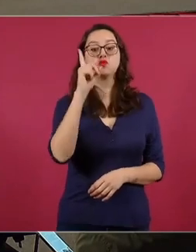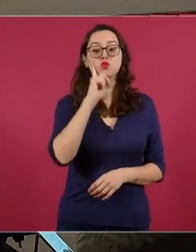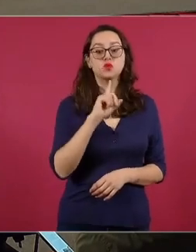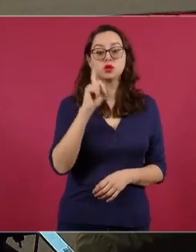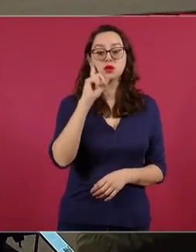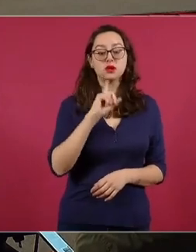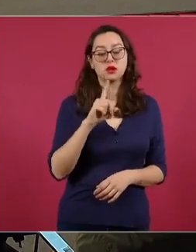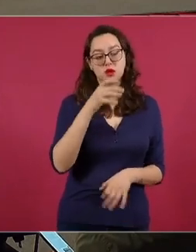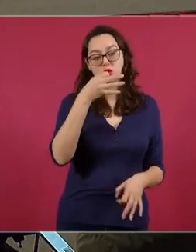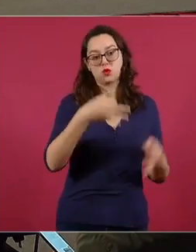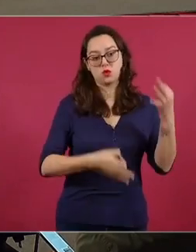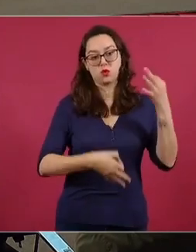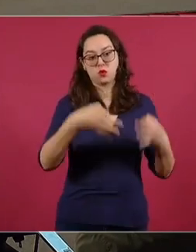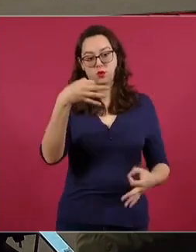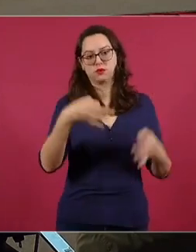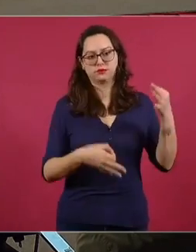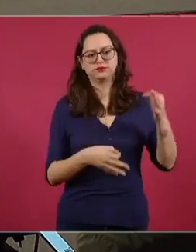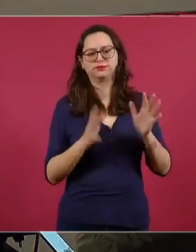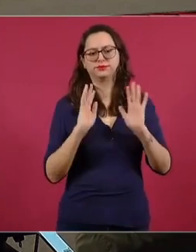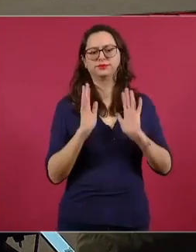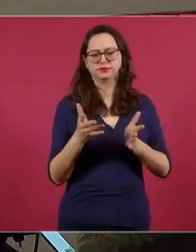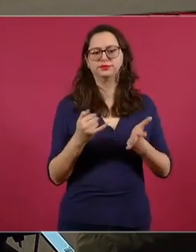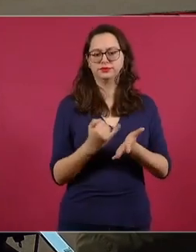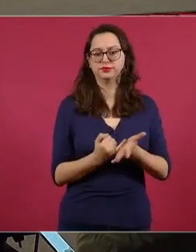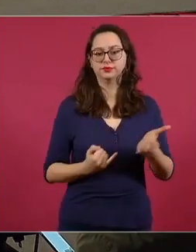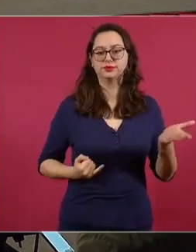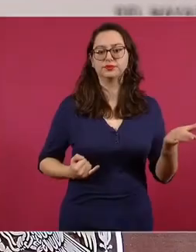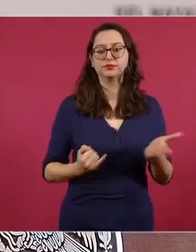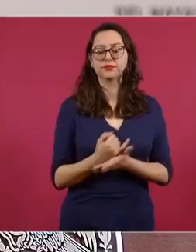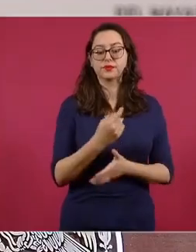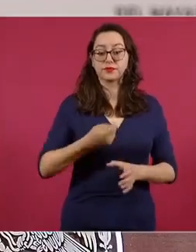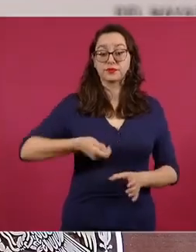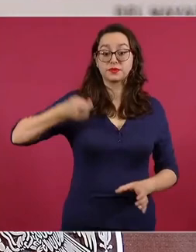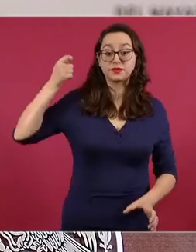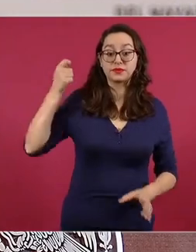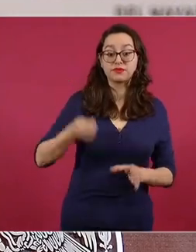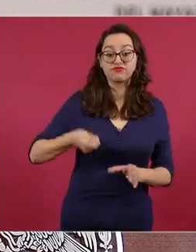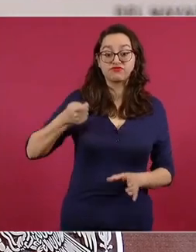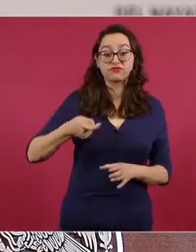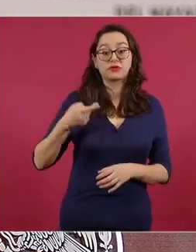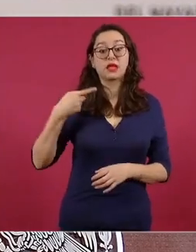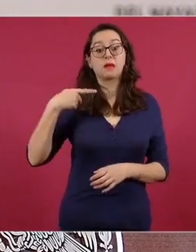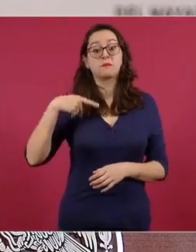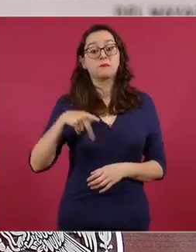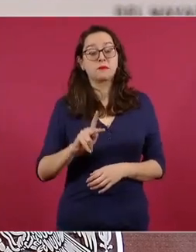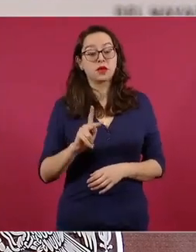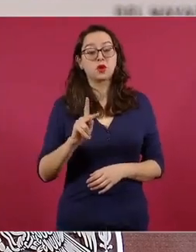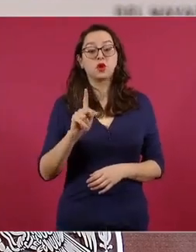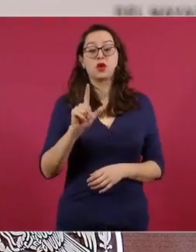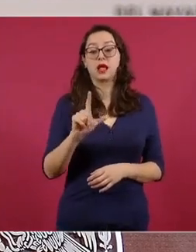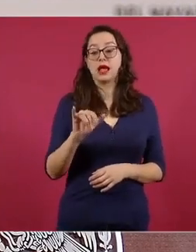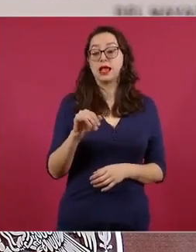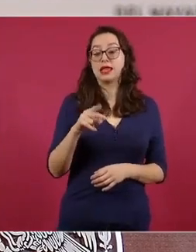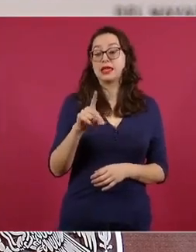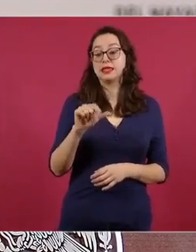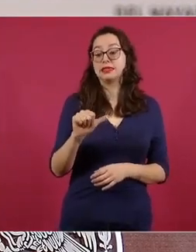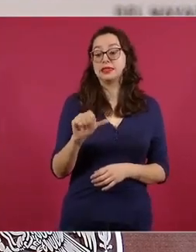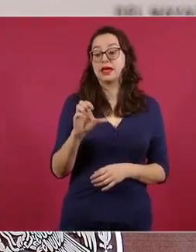proceso. Pero como Linda Cristina Pereira